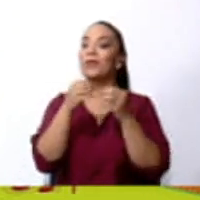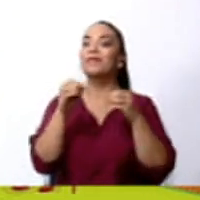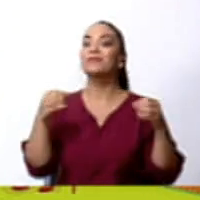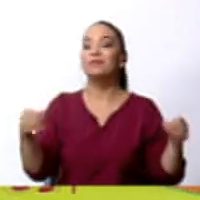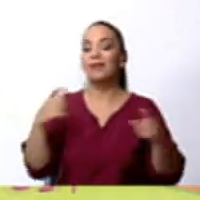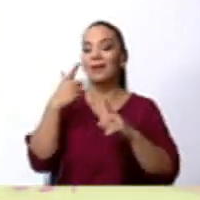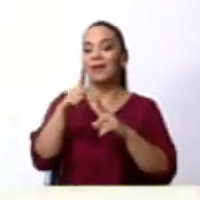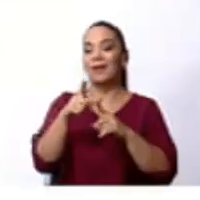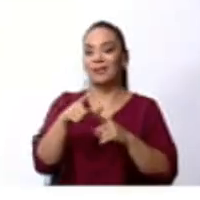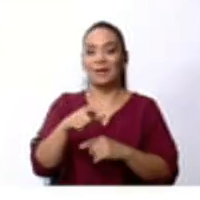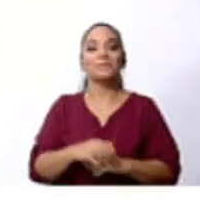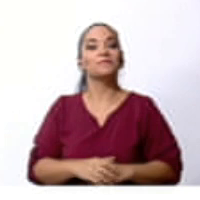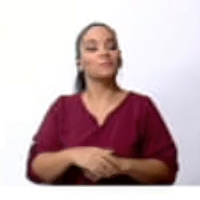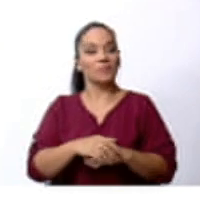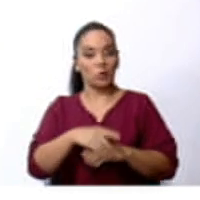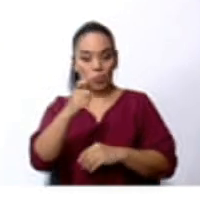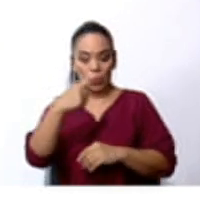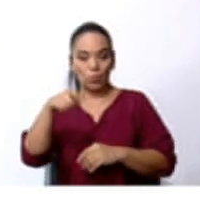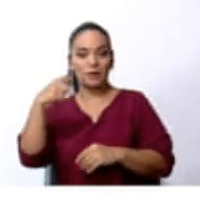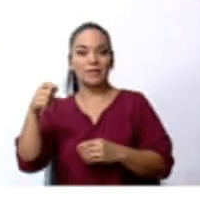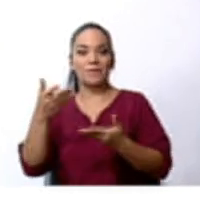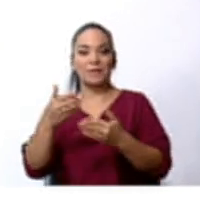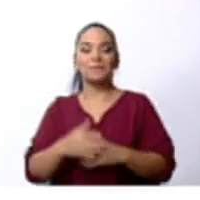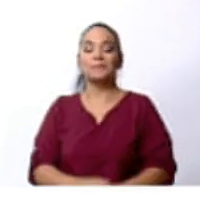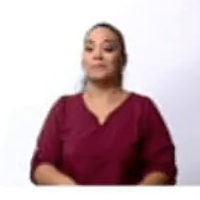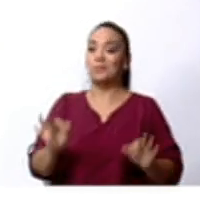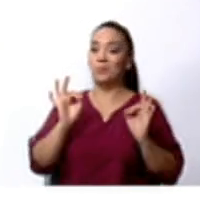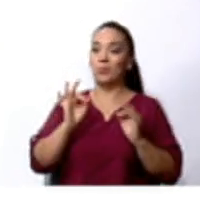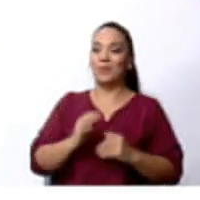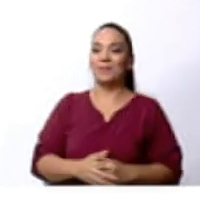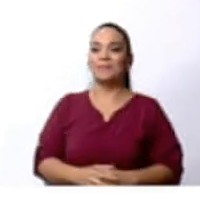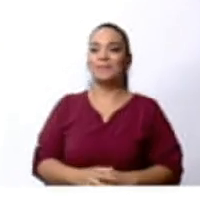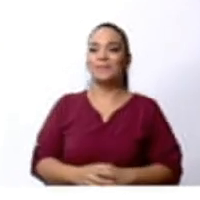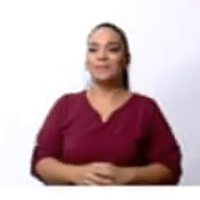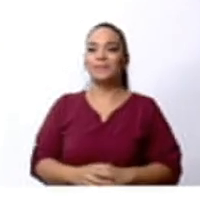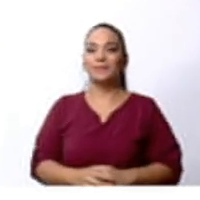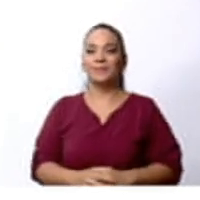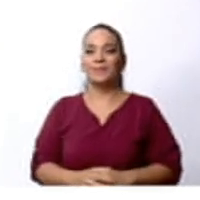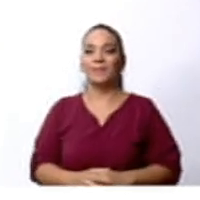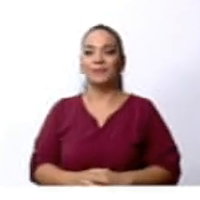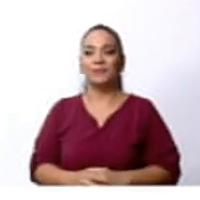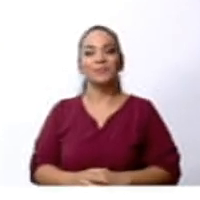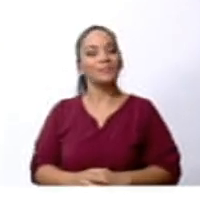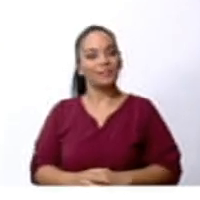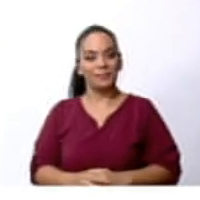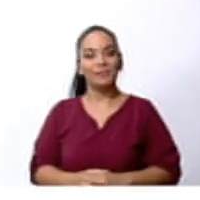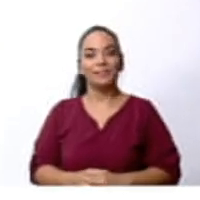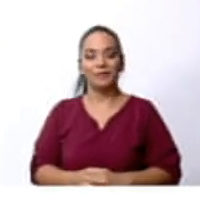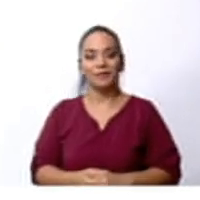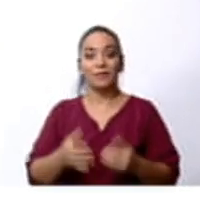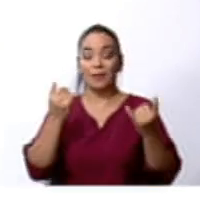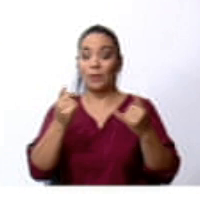letra cursiva. Muy bien. Así que vamos a hacer